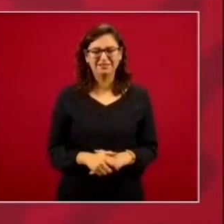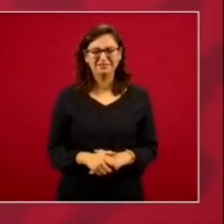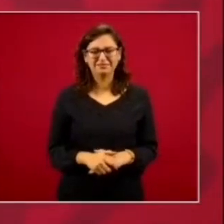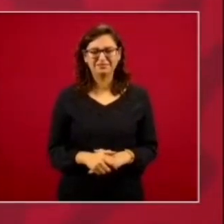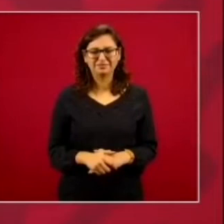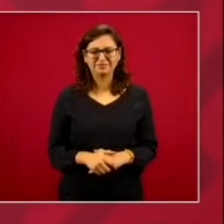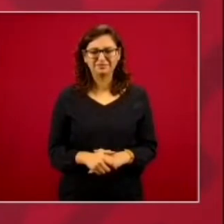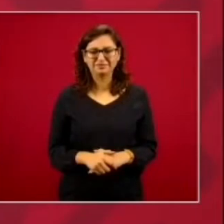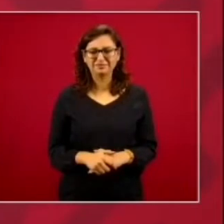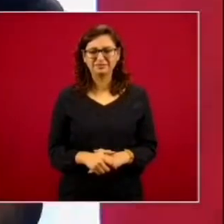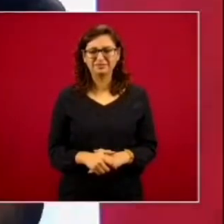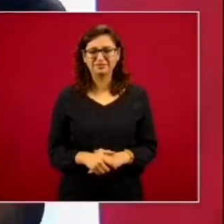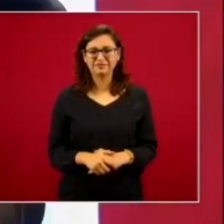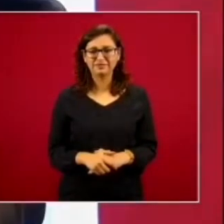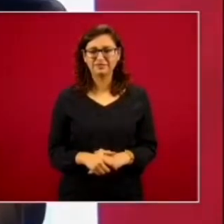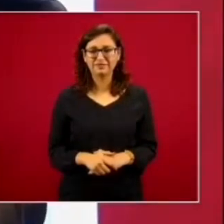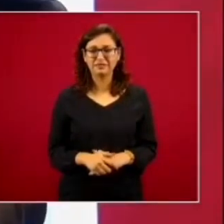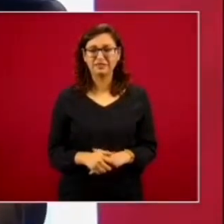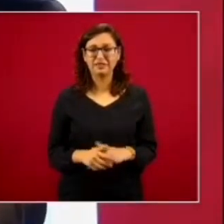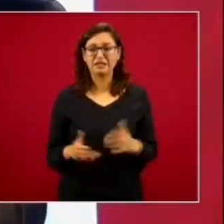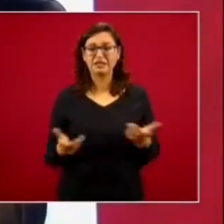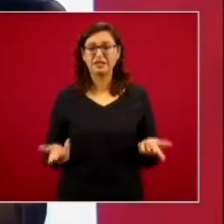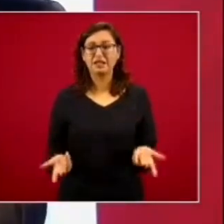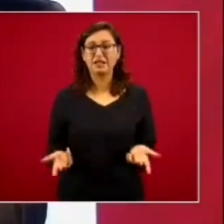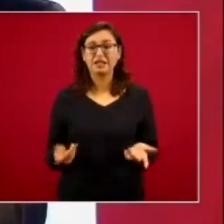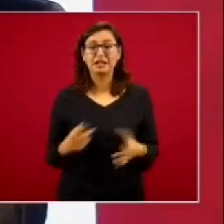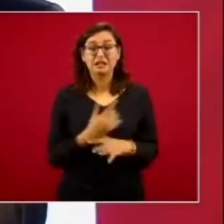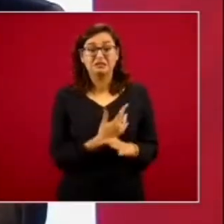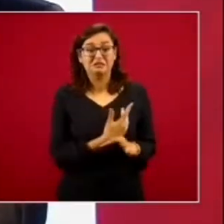se cubren diciendo, está